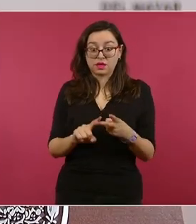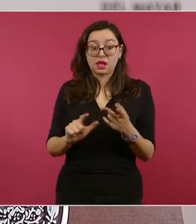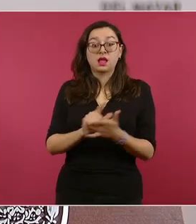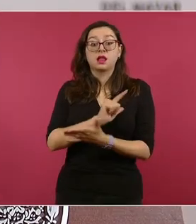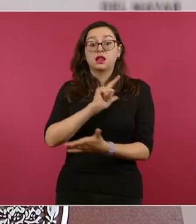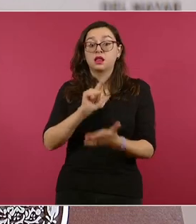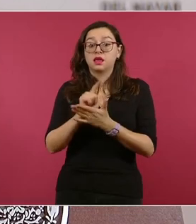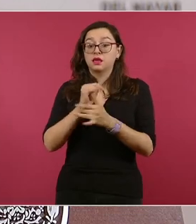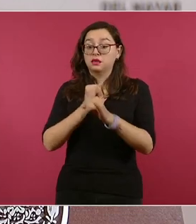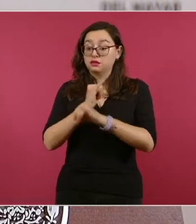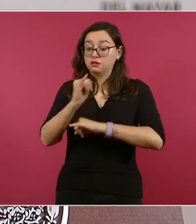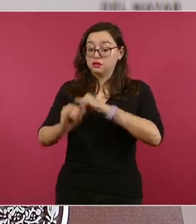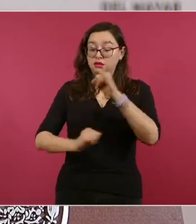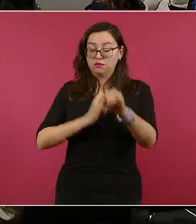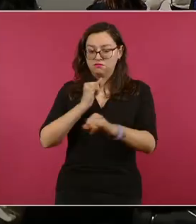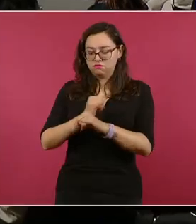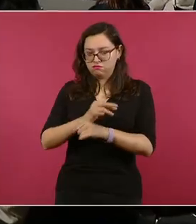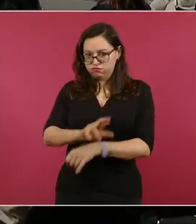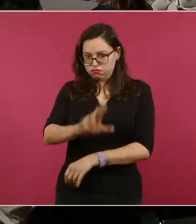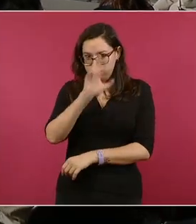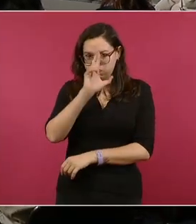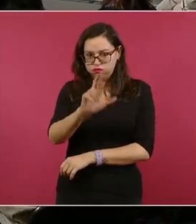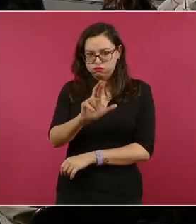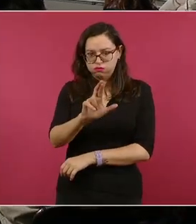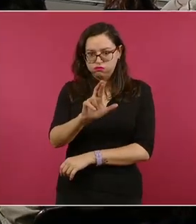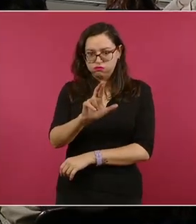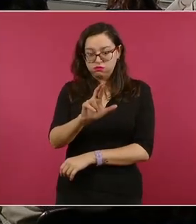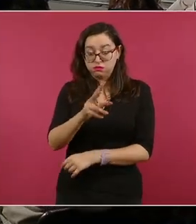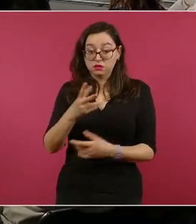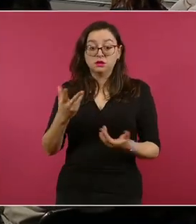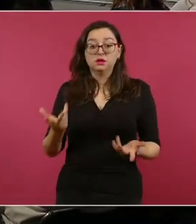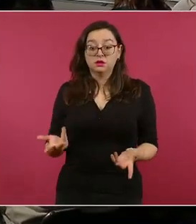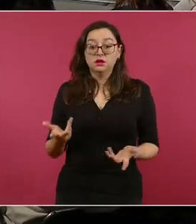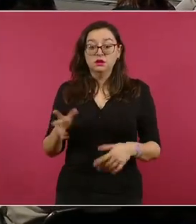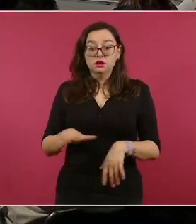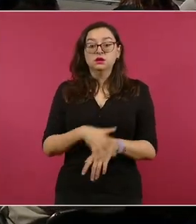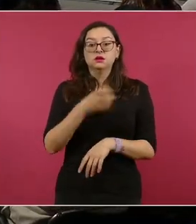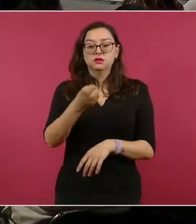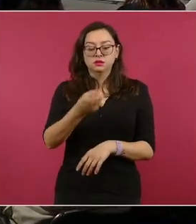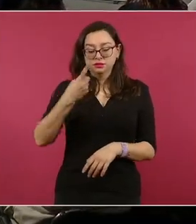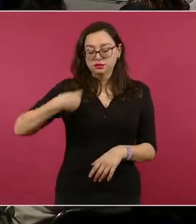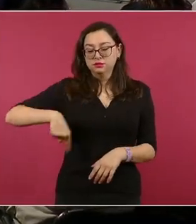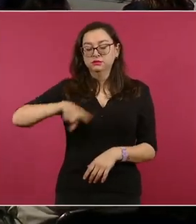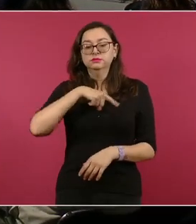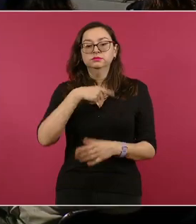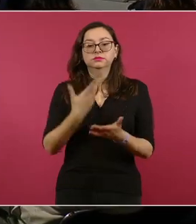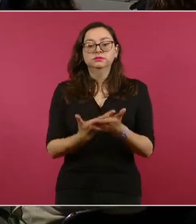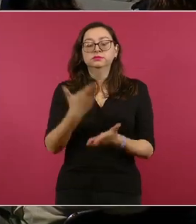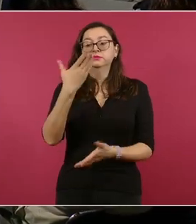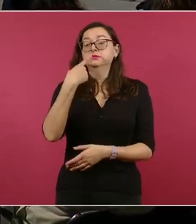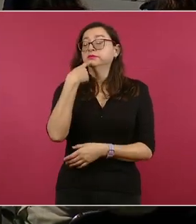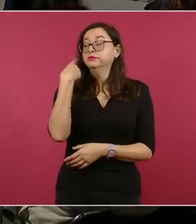internacional. De ahí que esta denuncia, y eso es lo que quiero que